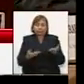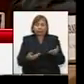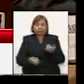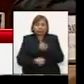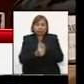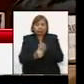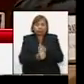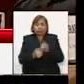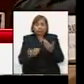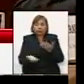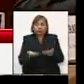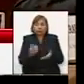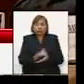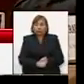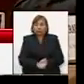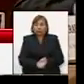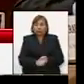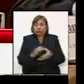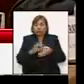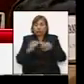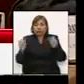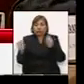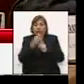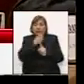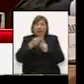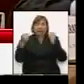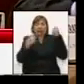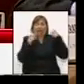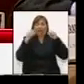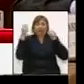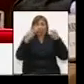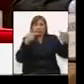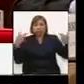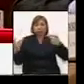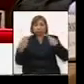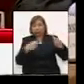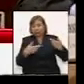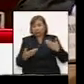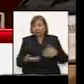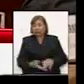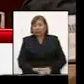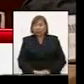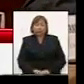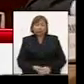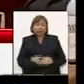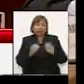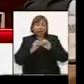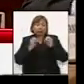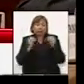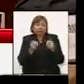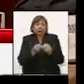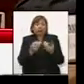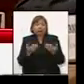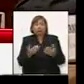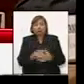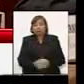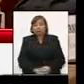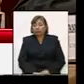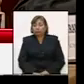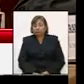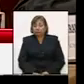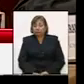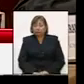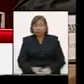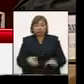riesgo de que pueda desencadenarse la violencia? ¿Puede haber una respuesta de parte, entiendo, si son organizaciones criminales de esa naturaleza,